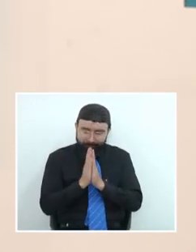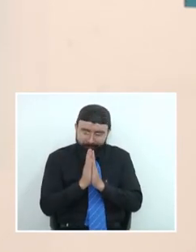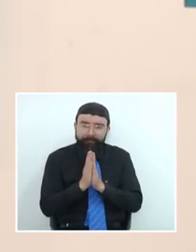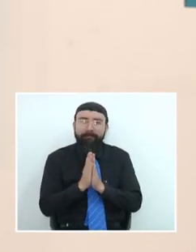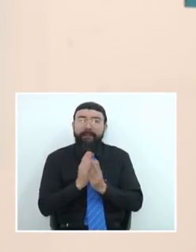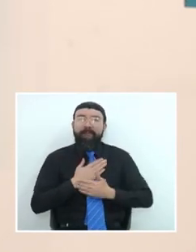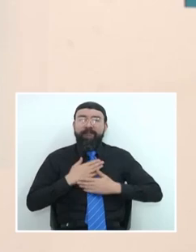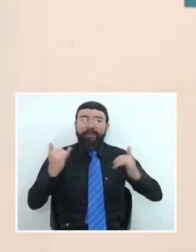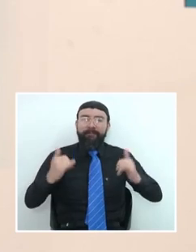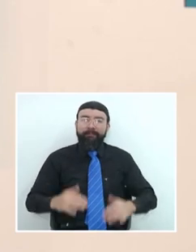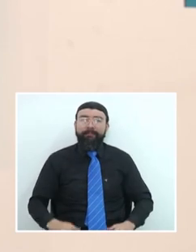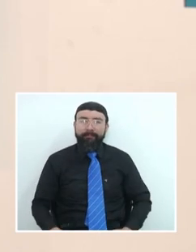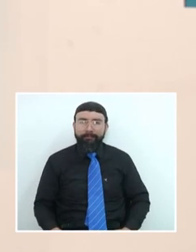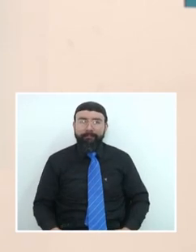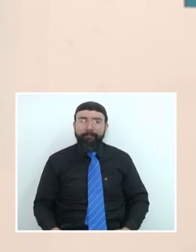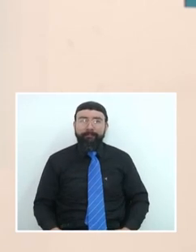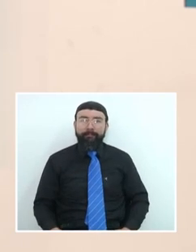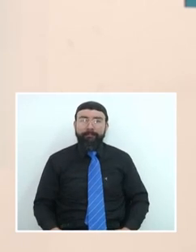felicidades.